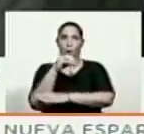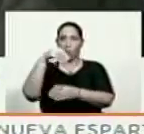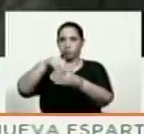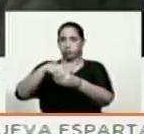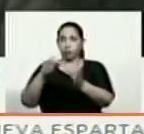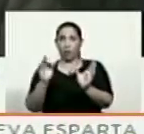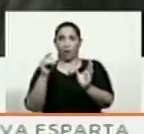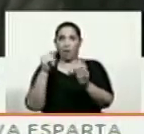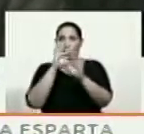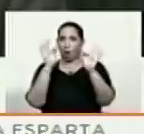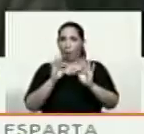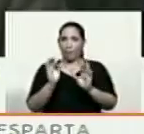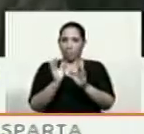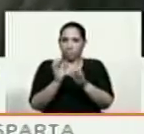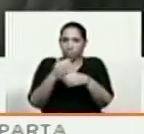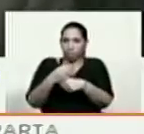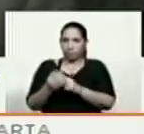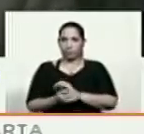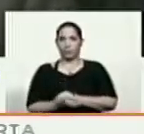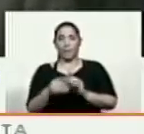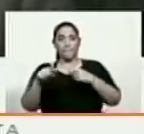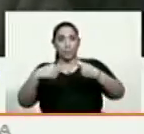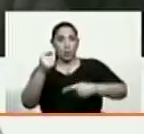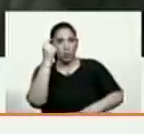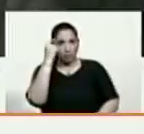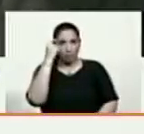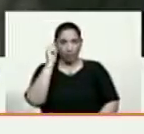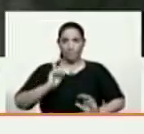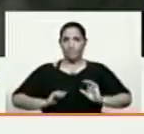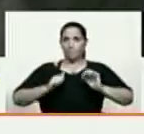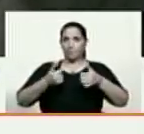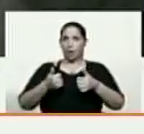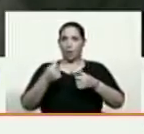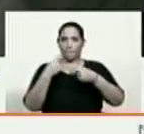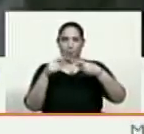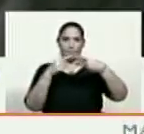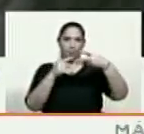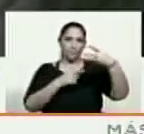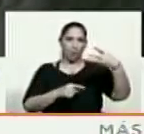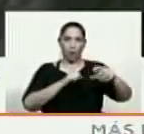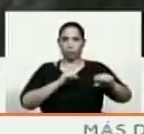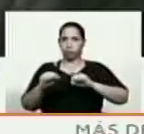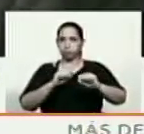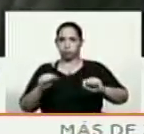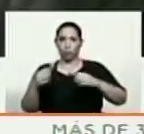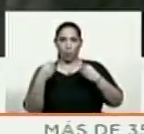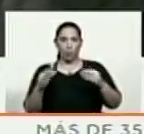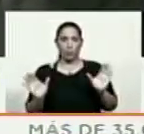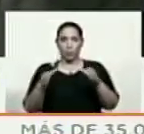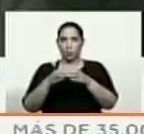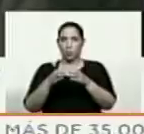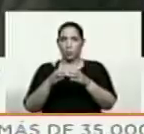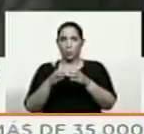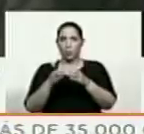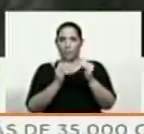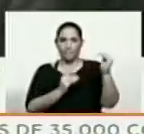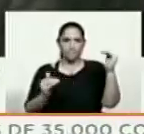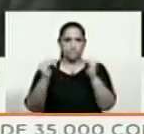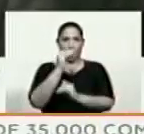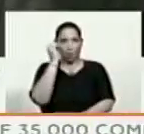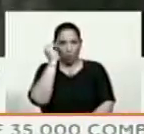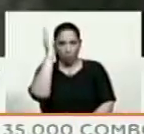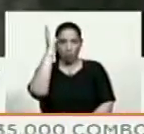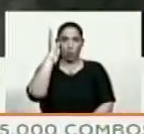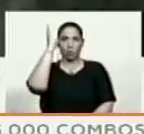coercitivas unilaterales. En los próximos días iniciaremos una serie de acciones como grupo para aumentar la conciencia acerca